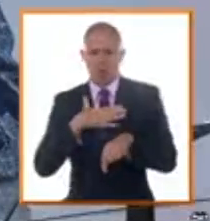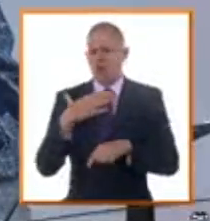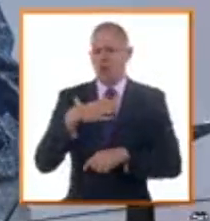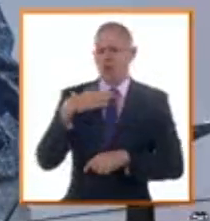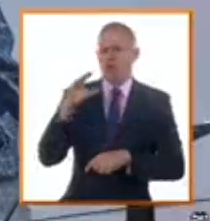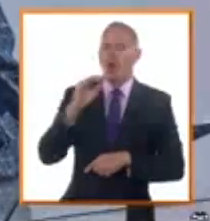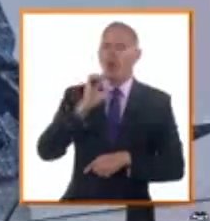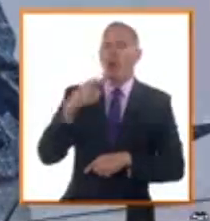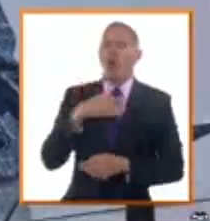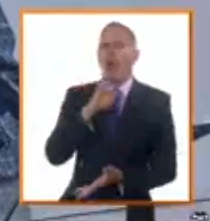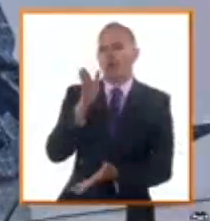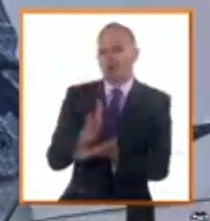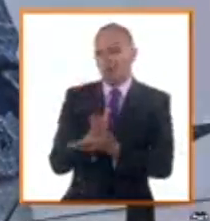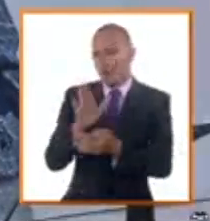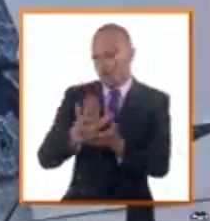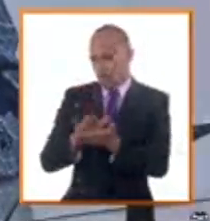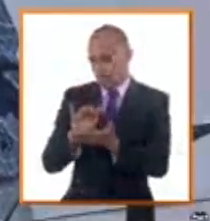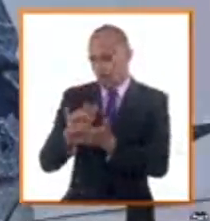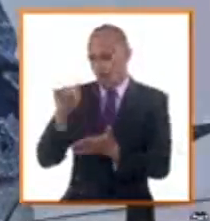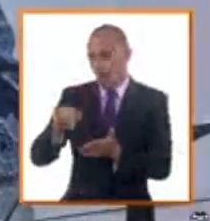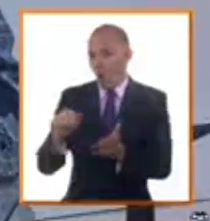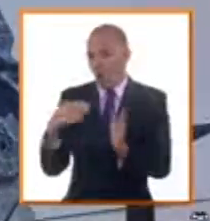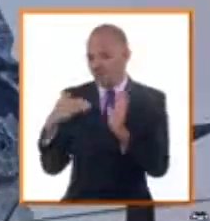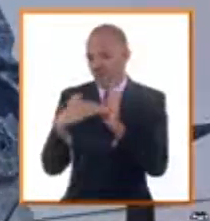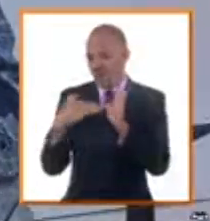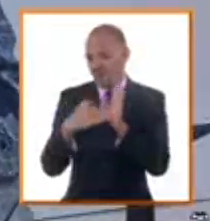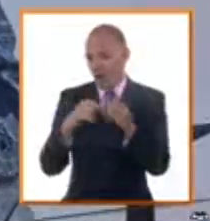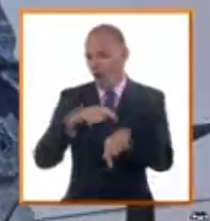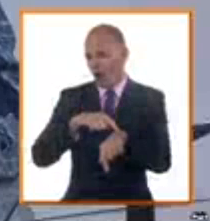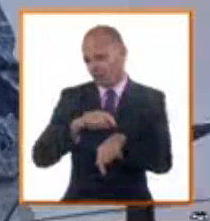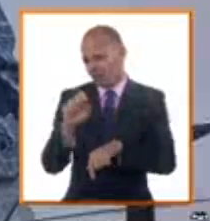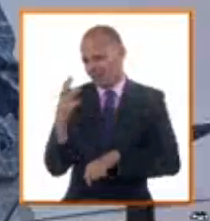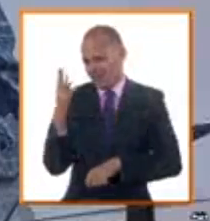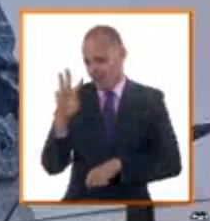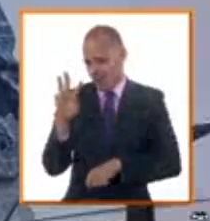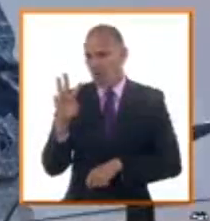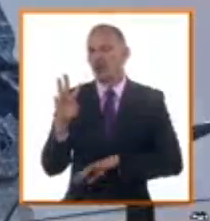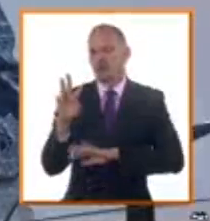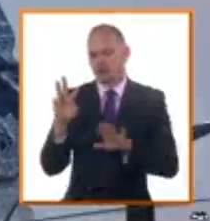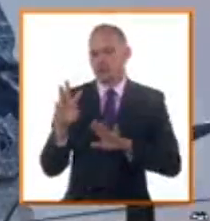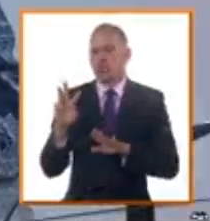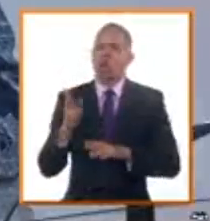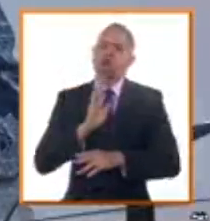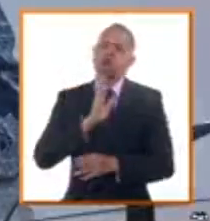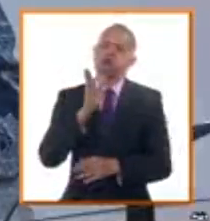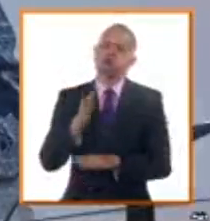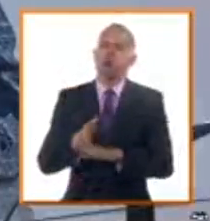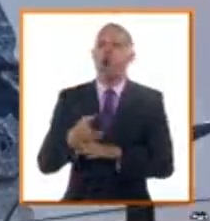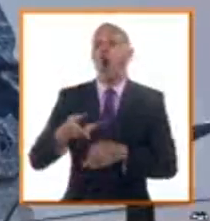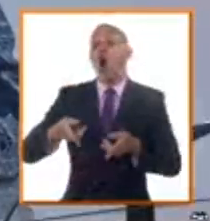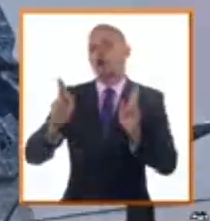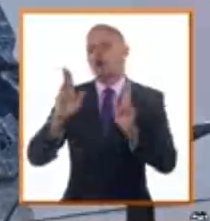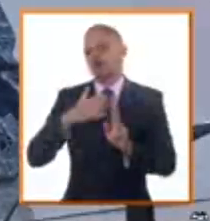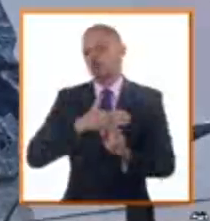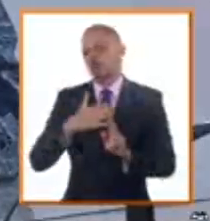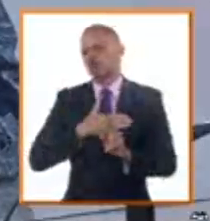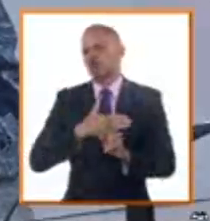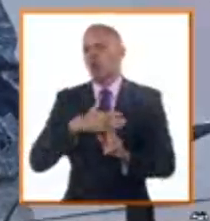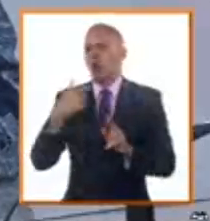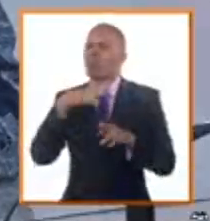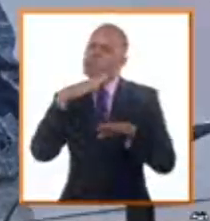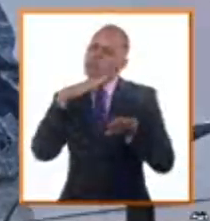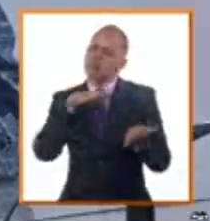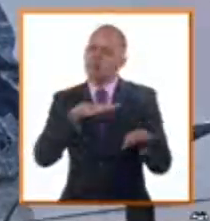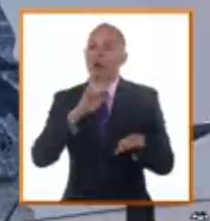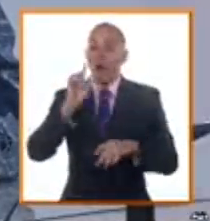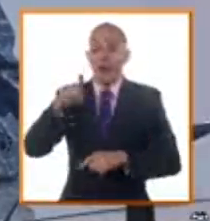3 de la tarde de hoy y se esperaba que se alojara en su hotel el lunes por la noche. Trump tendrá que entregarse